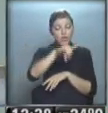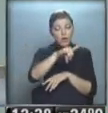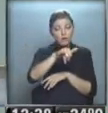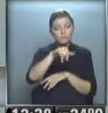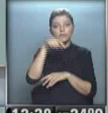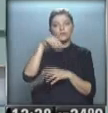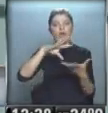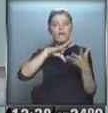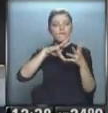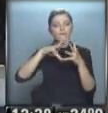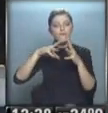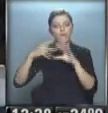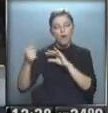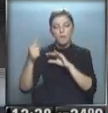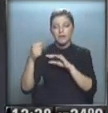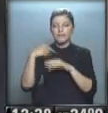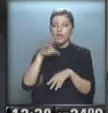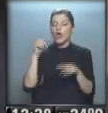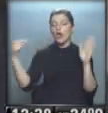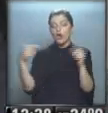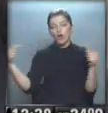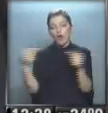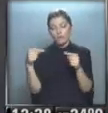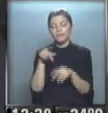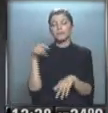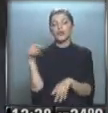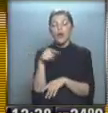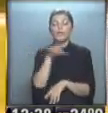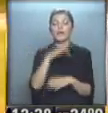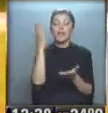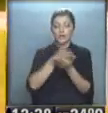de los más grandes desafíos morales de nuestro tiempo.